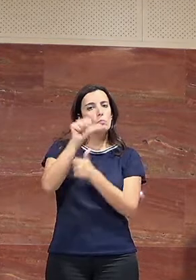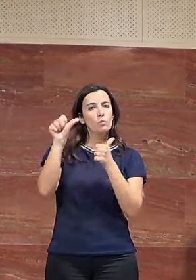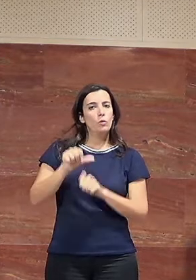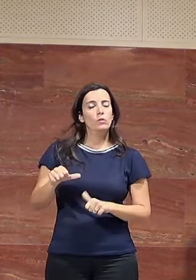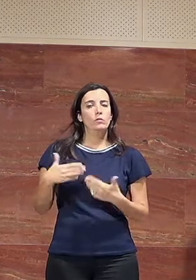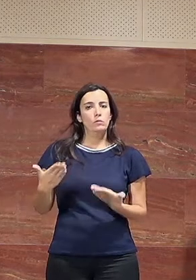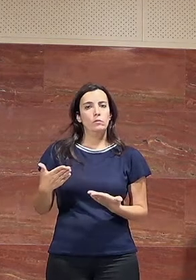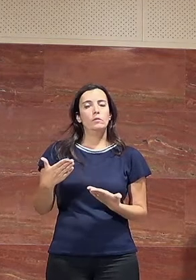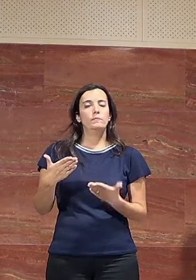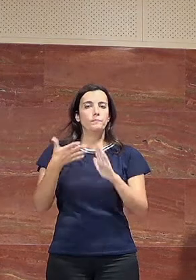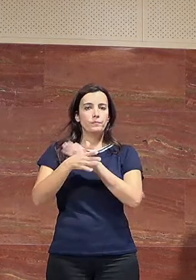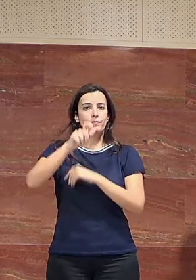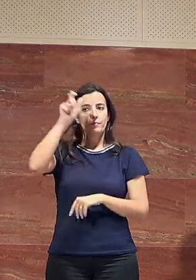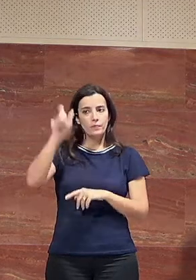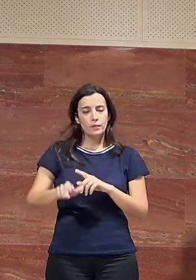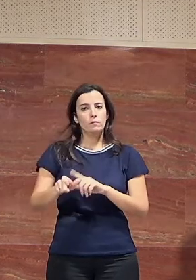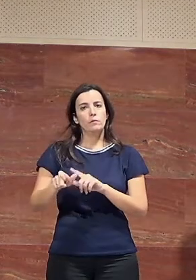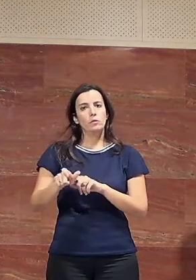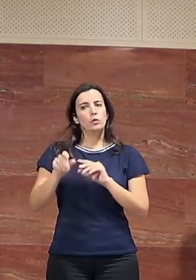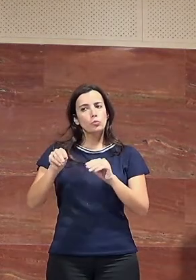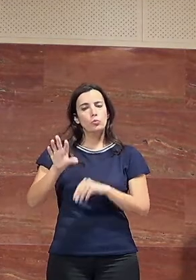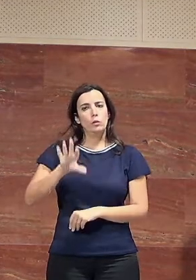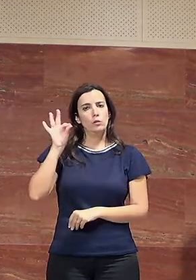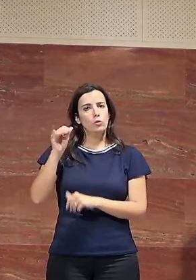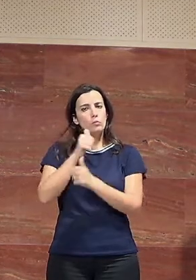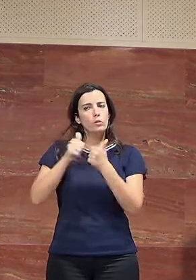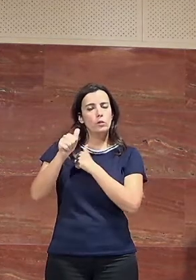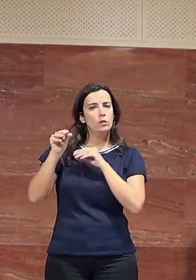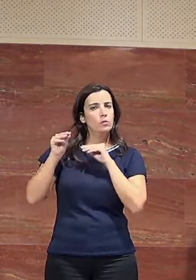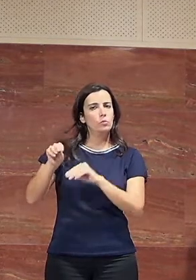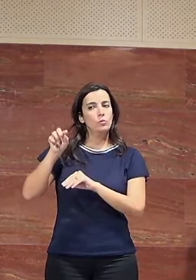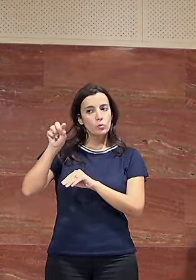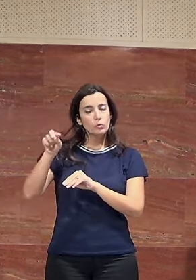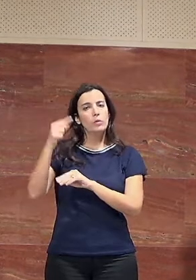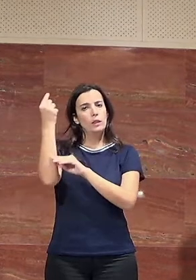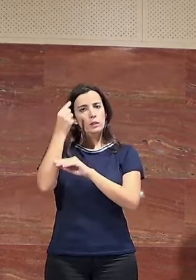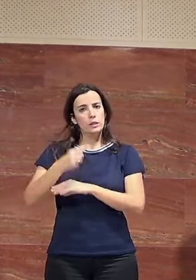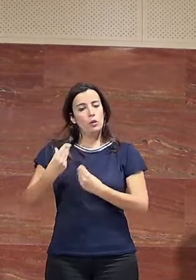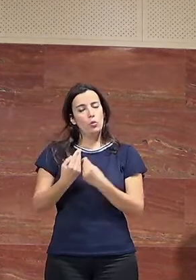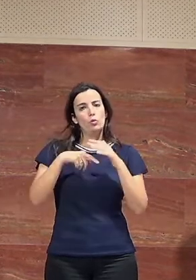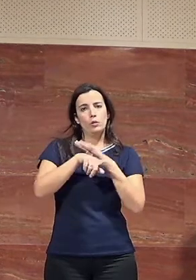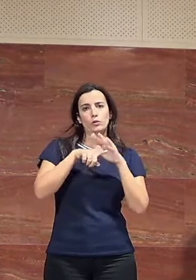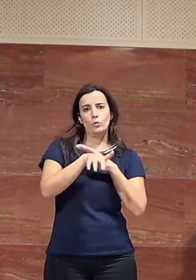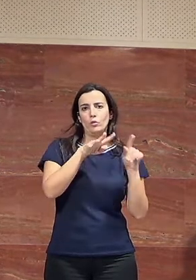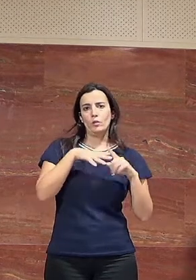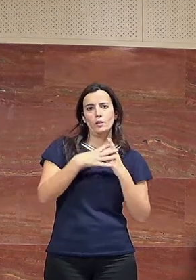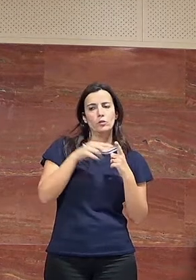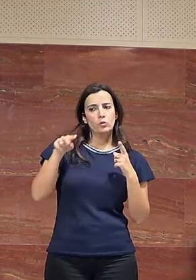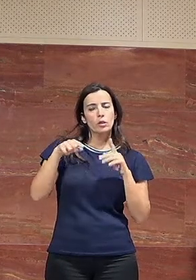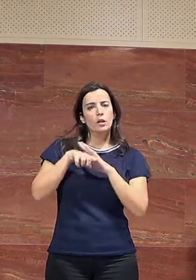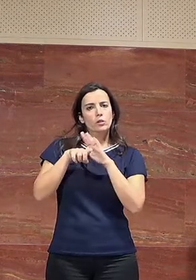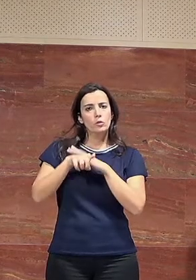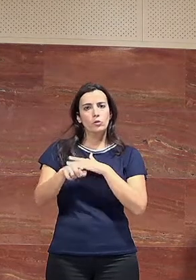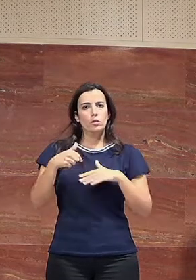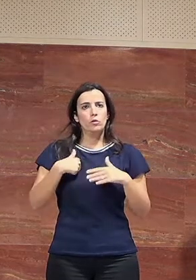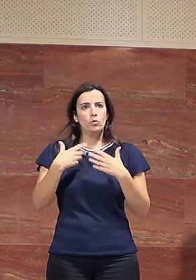donde es la persona con sus decisiones y sus preferencias la que va a ir diseñando con el gestor de casos cómo va a ser su